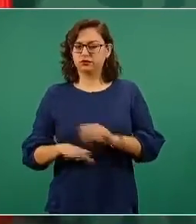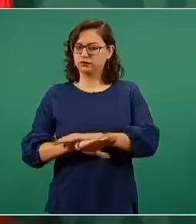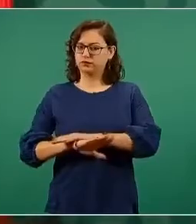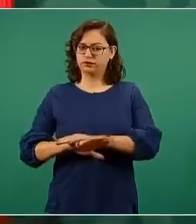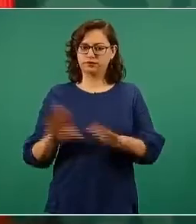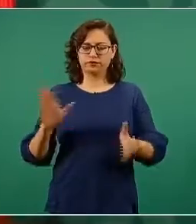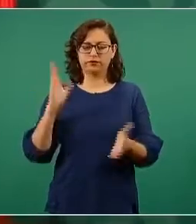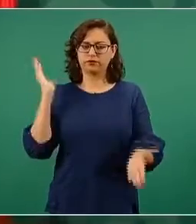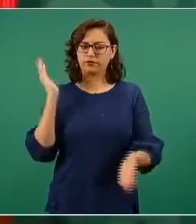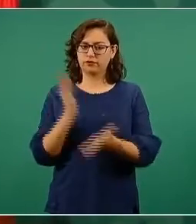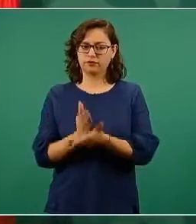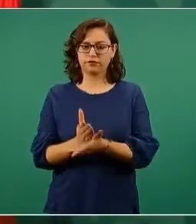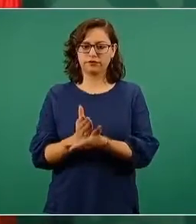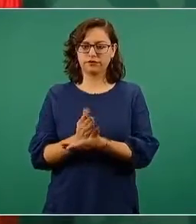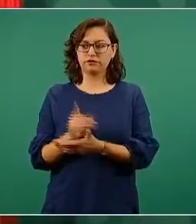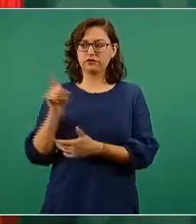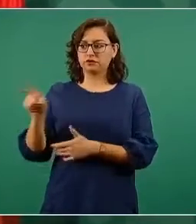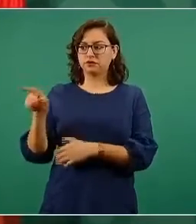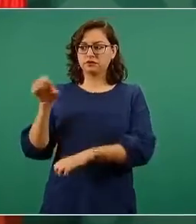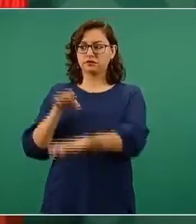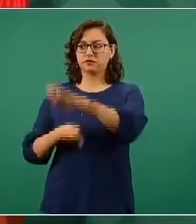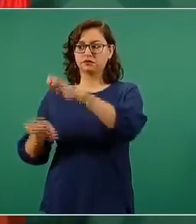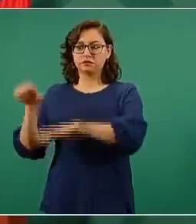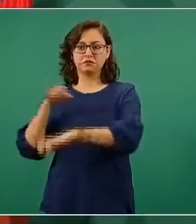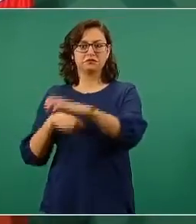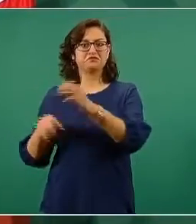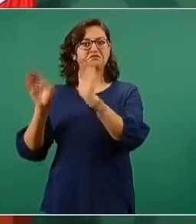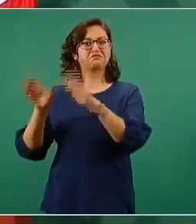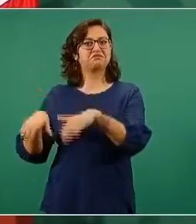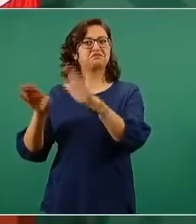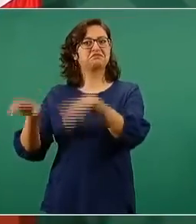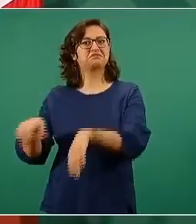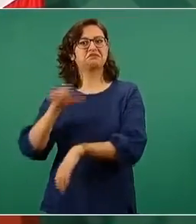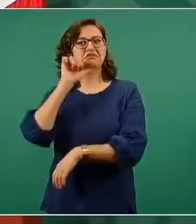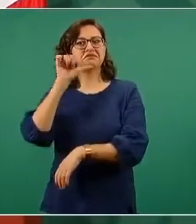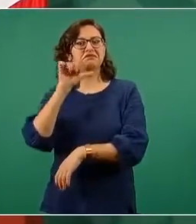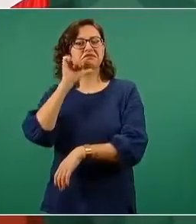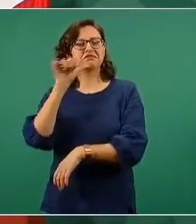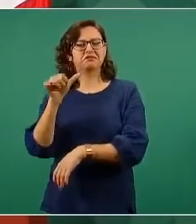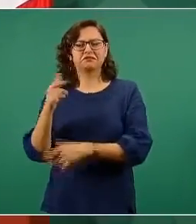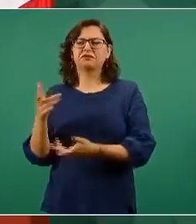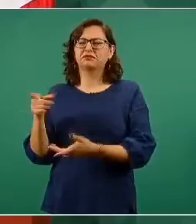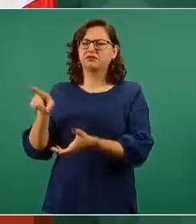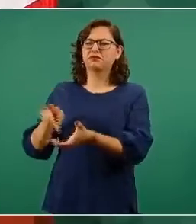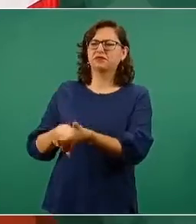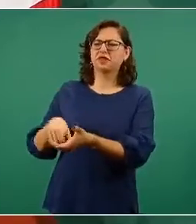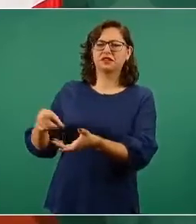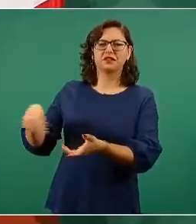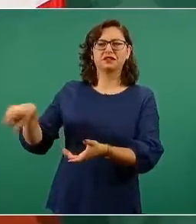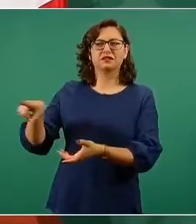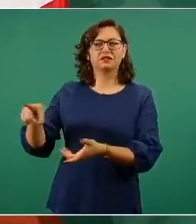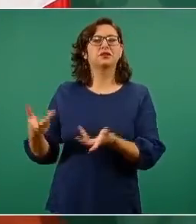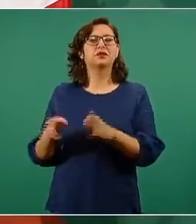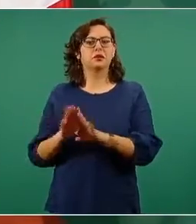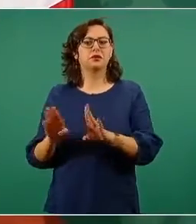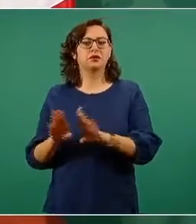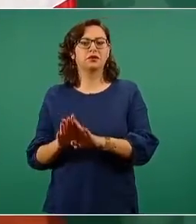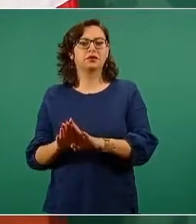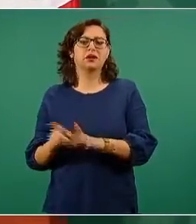subcontratación, que en casi todos los casos se llevaba a